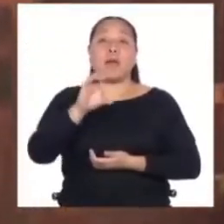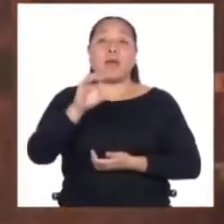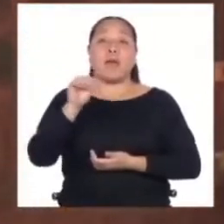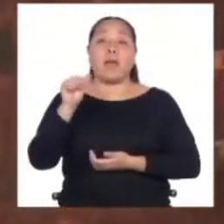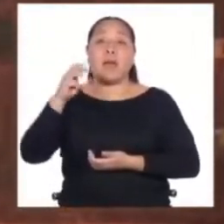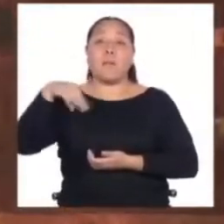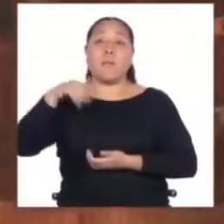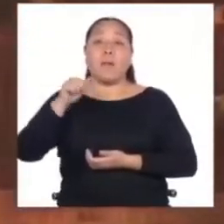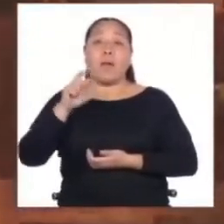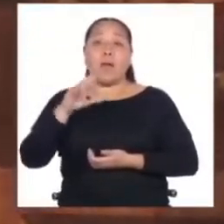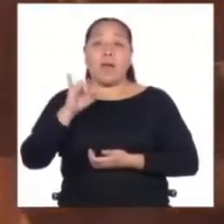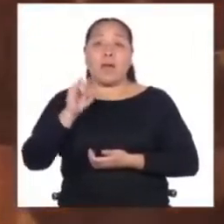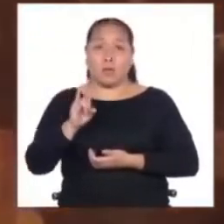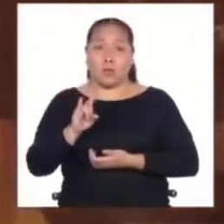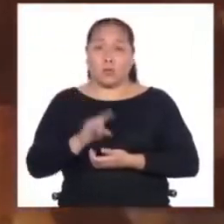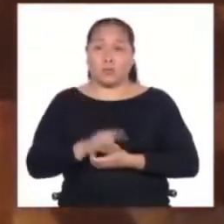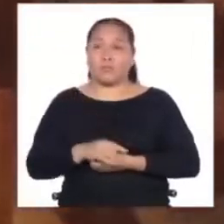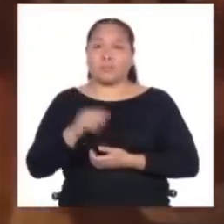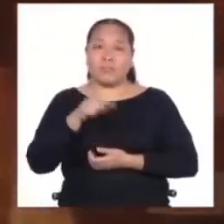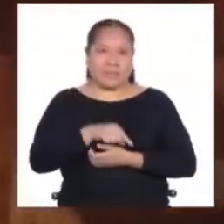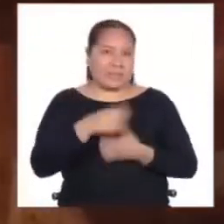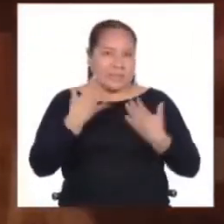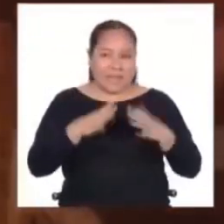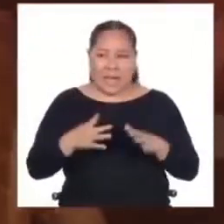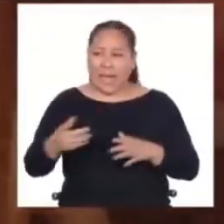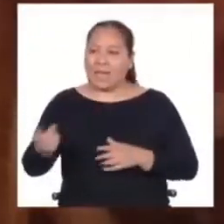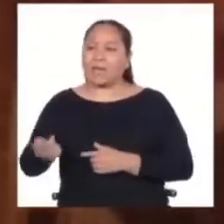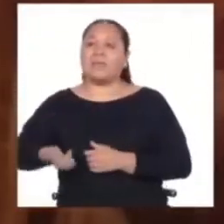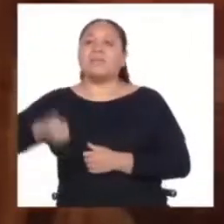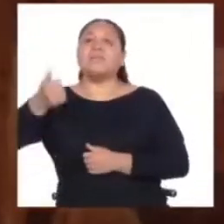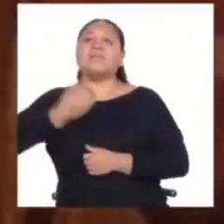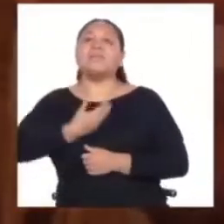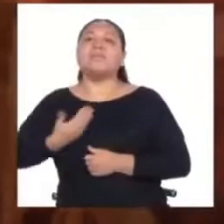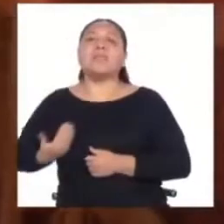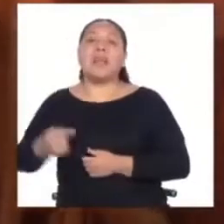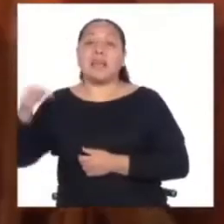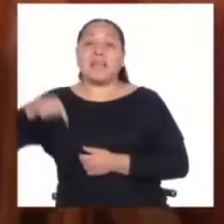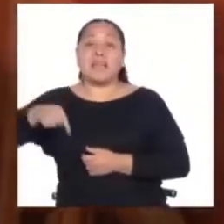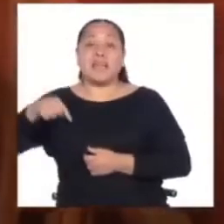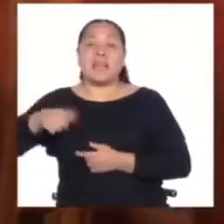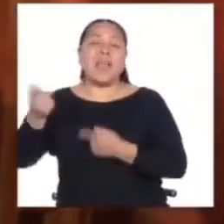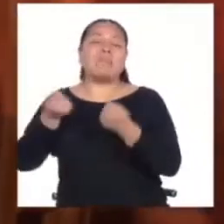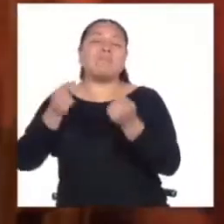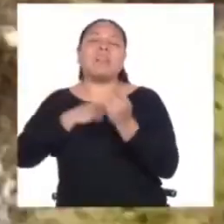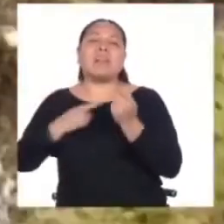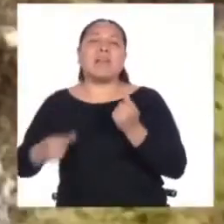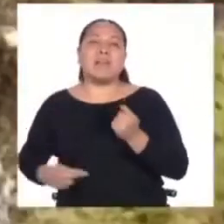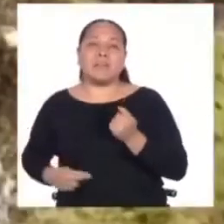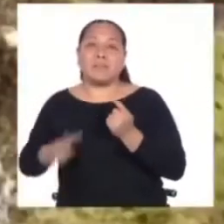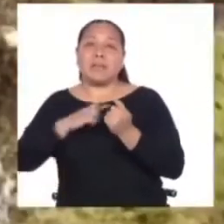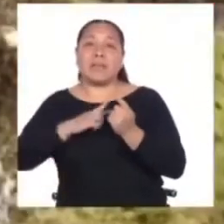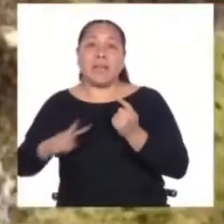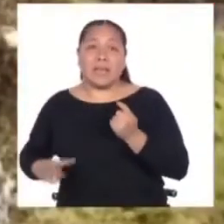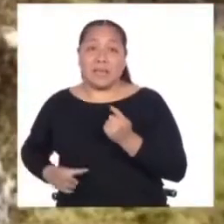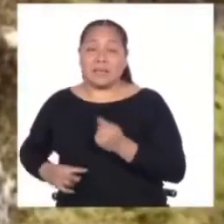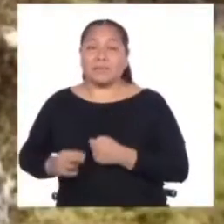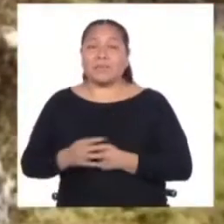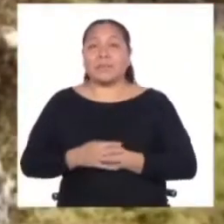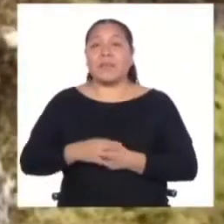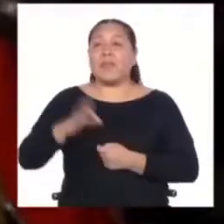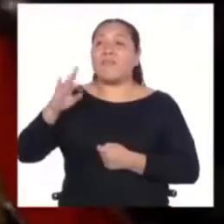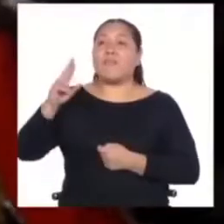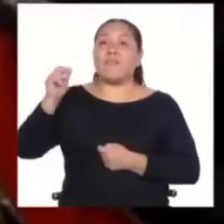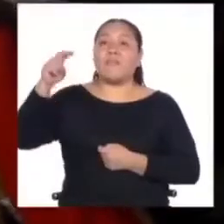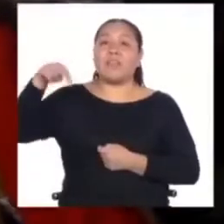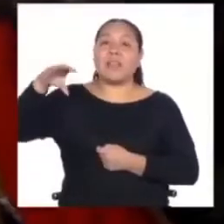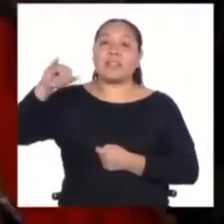esto, ya gobernaba el Perú el virrey Francisco de Toledo, quien tenía como objetivo acabar con las pretensiones